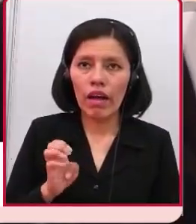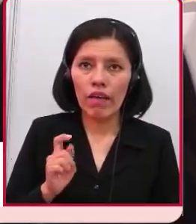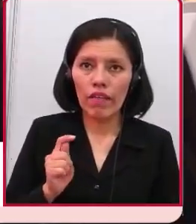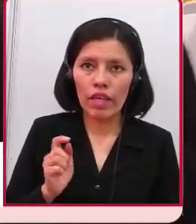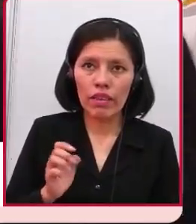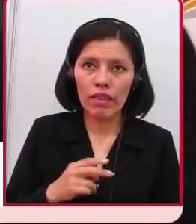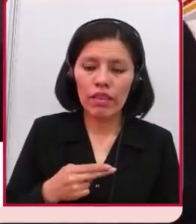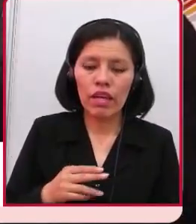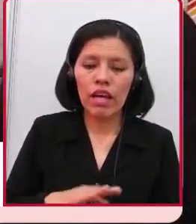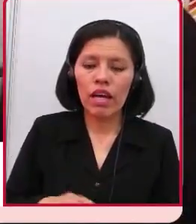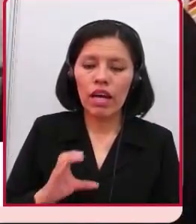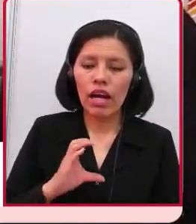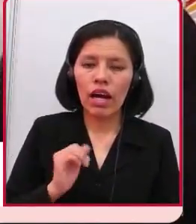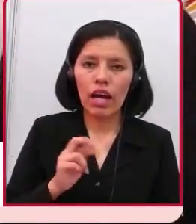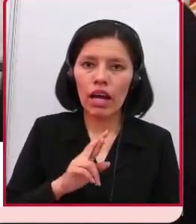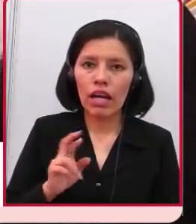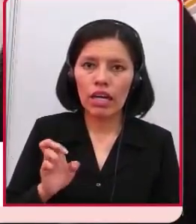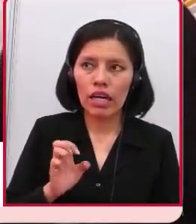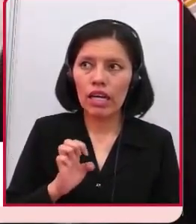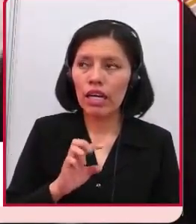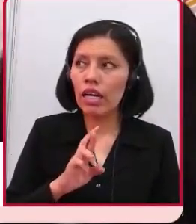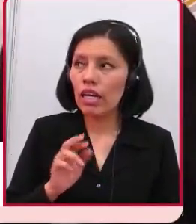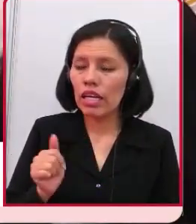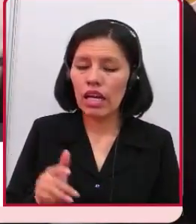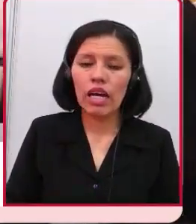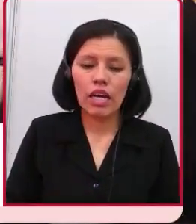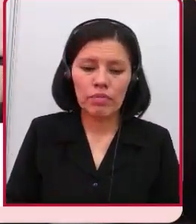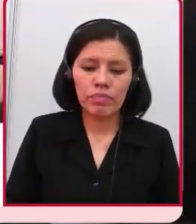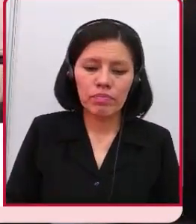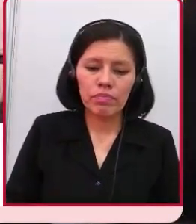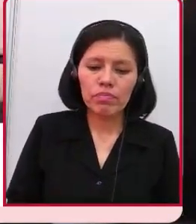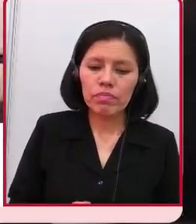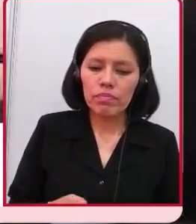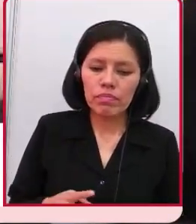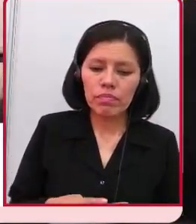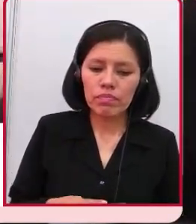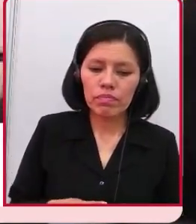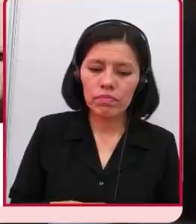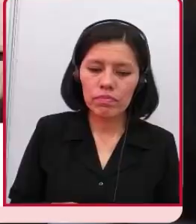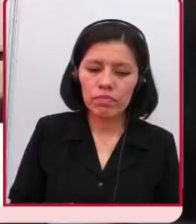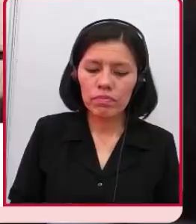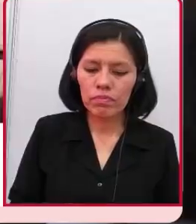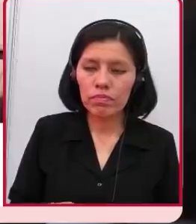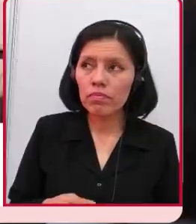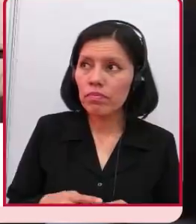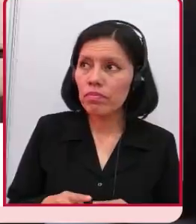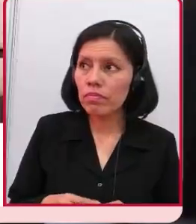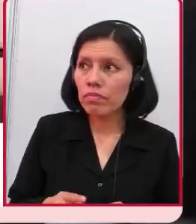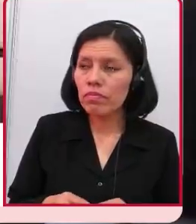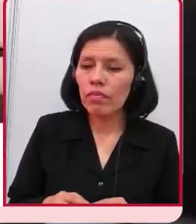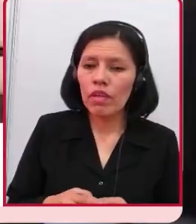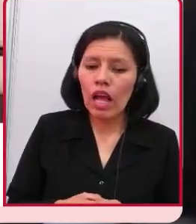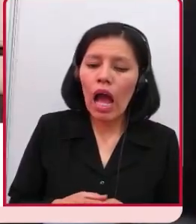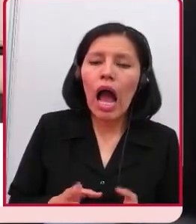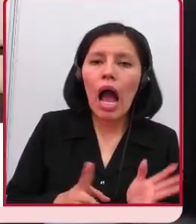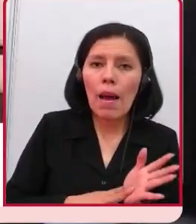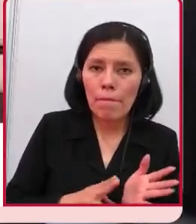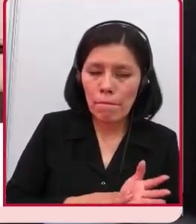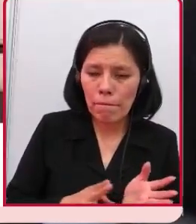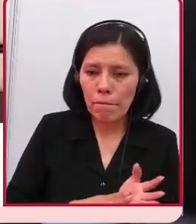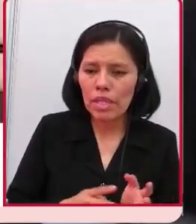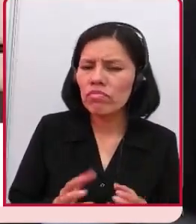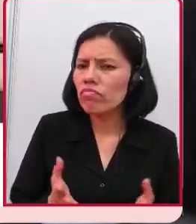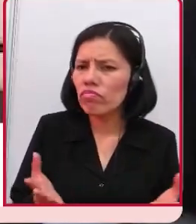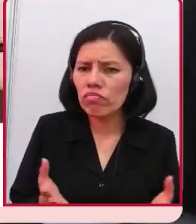mineralógica automatizada, implementación en TIMA, estrategia de difusión, aplicaciones exitosas